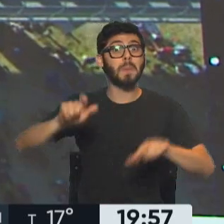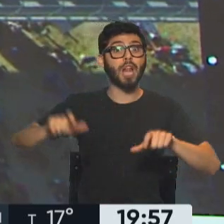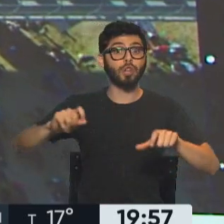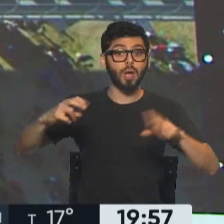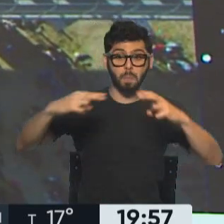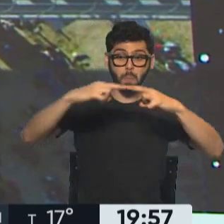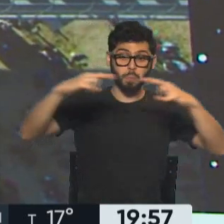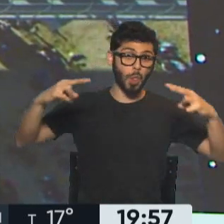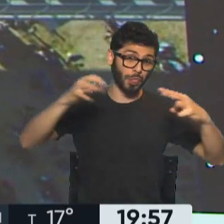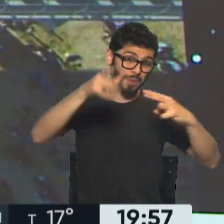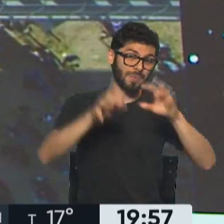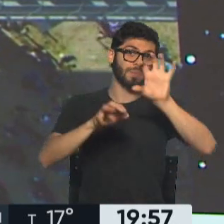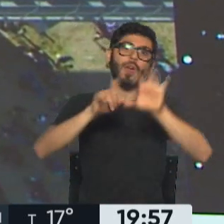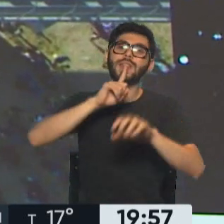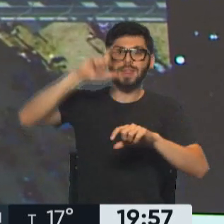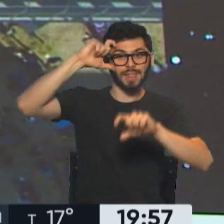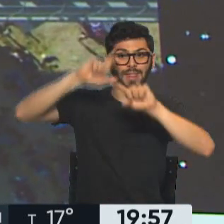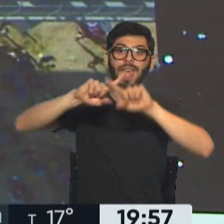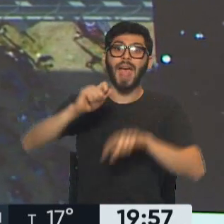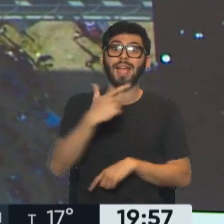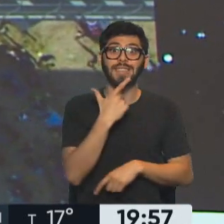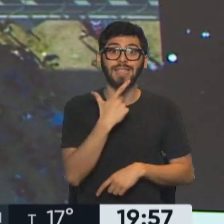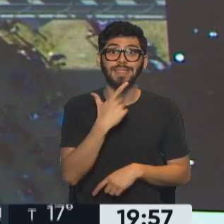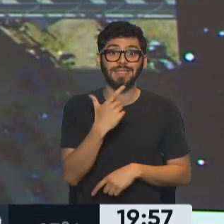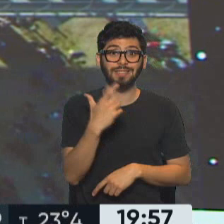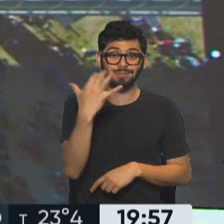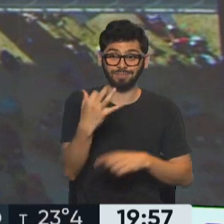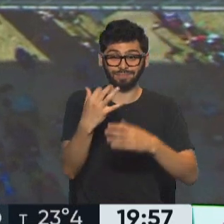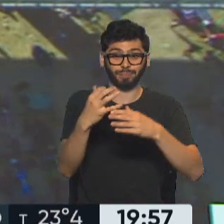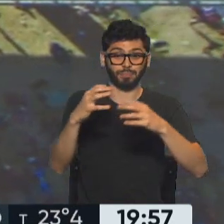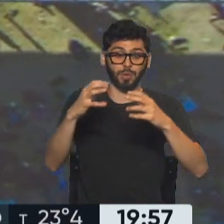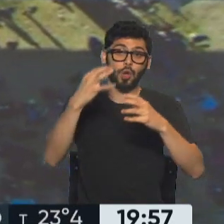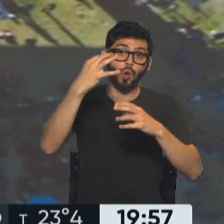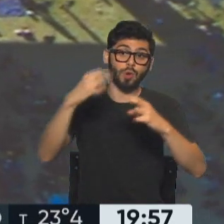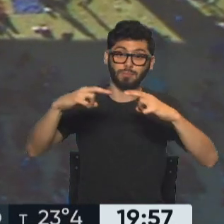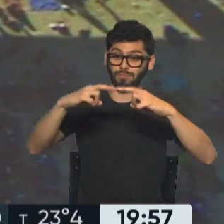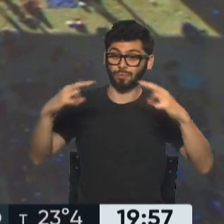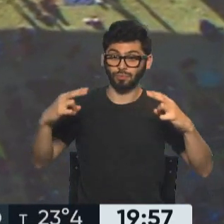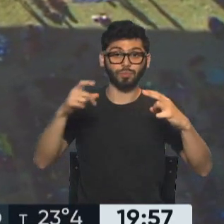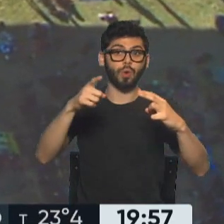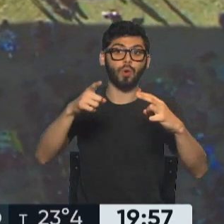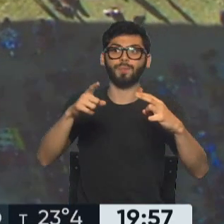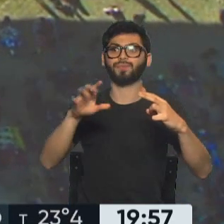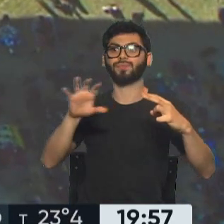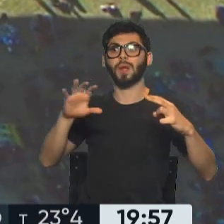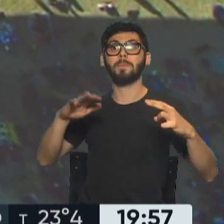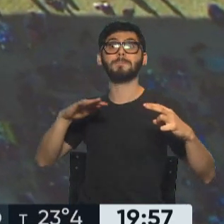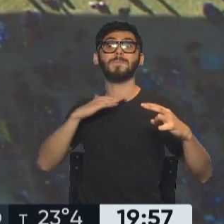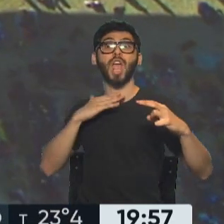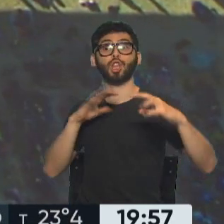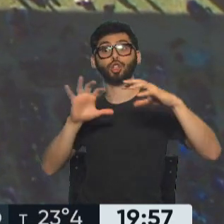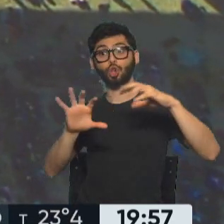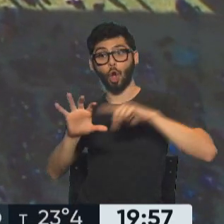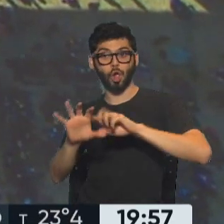de Texas, en la ciudad de Del Río, que une el estado, justamente uno de los estados mexicanos del norte de México,